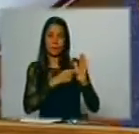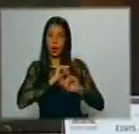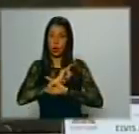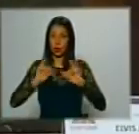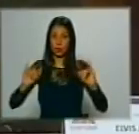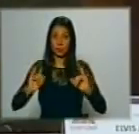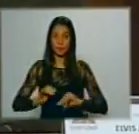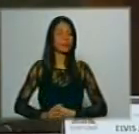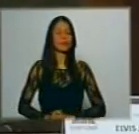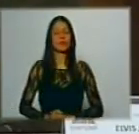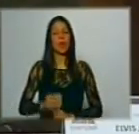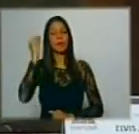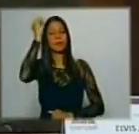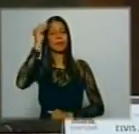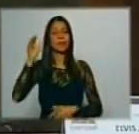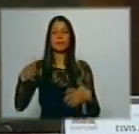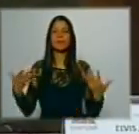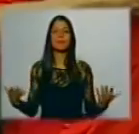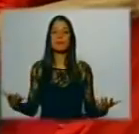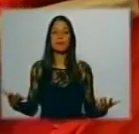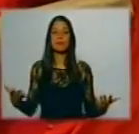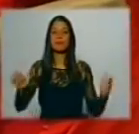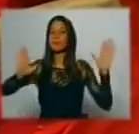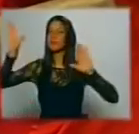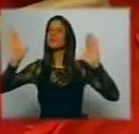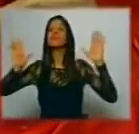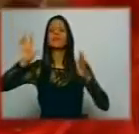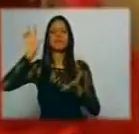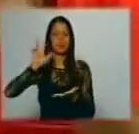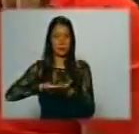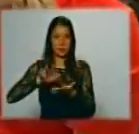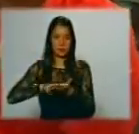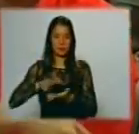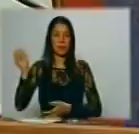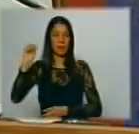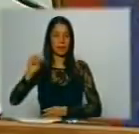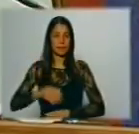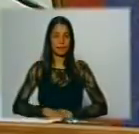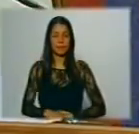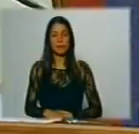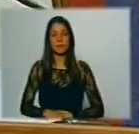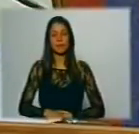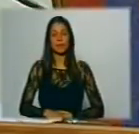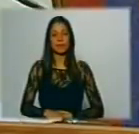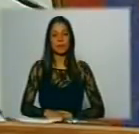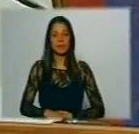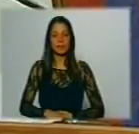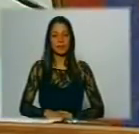presidente. En consideración, aprobado. Siguiente artículo.